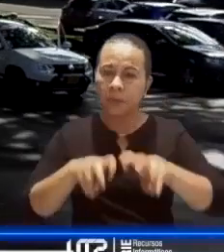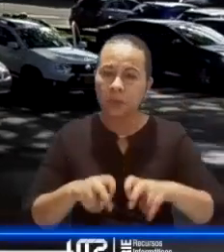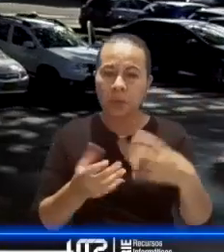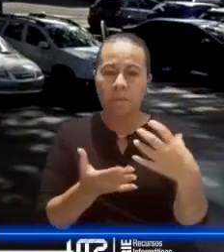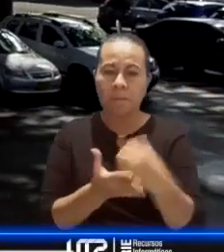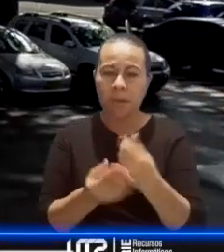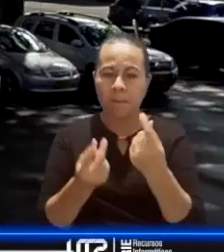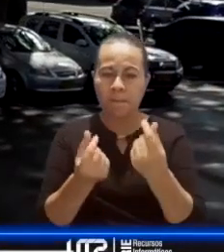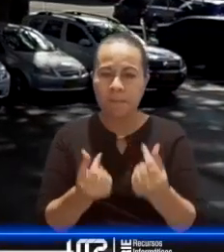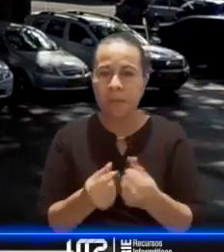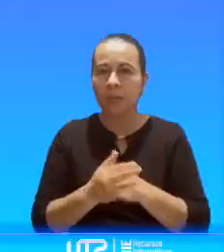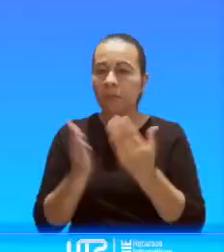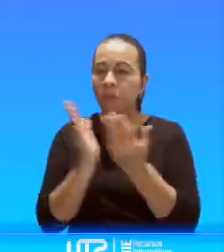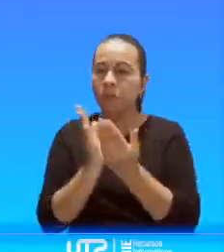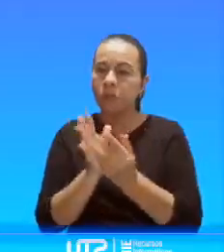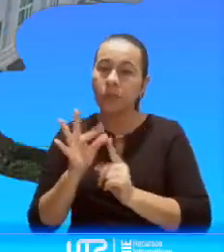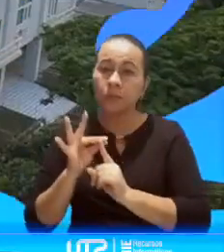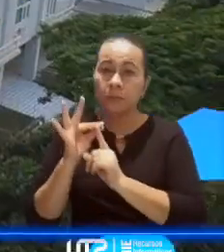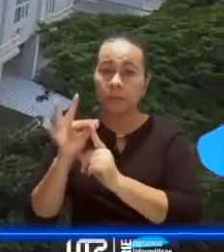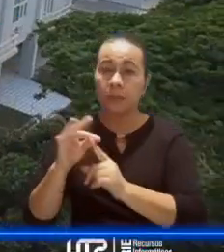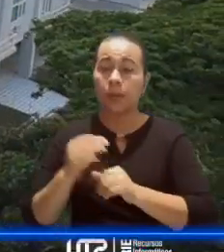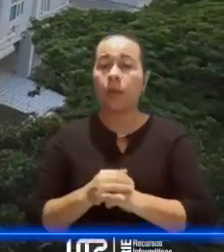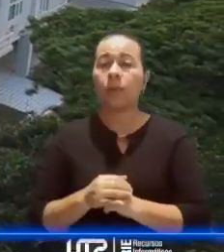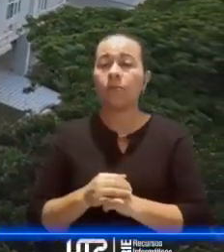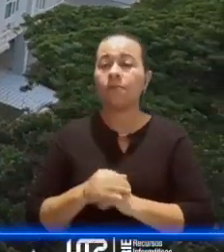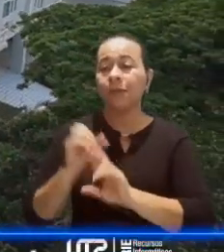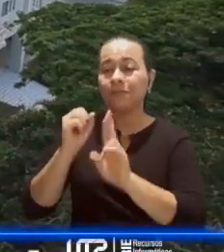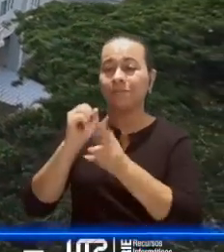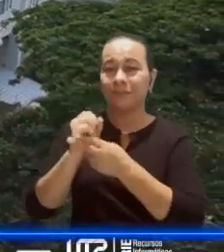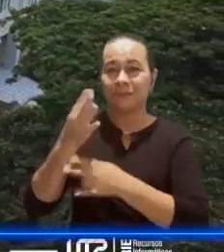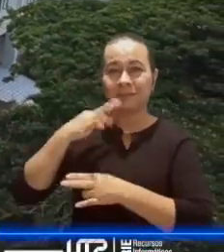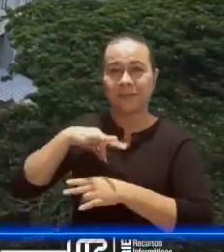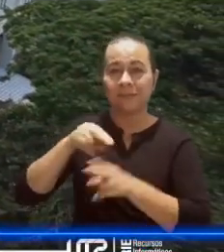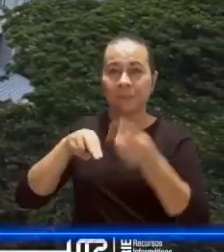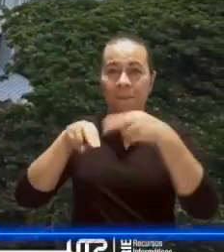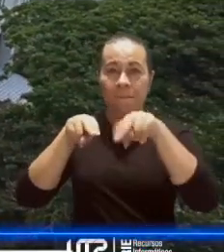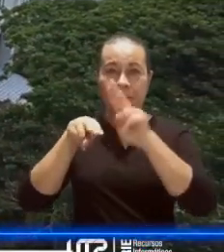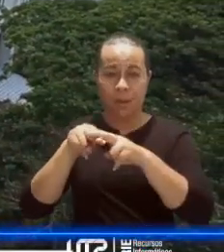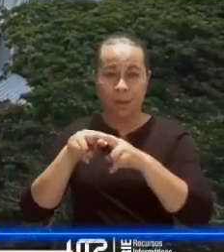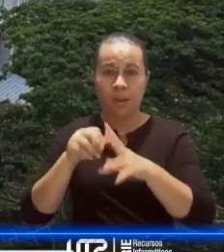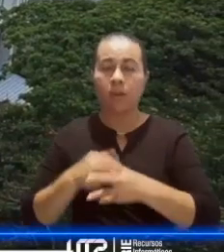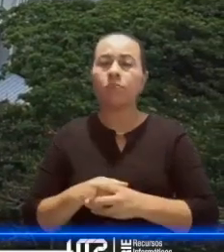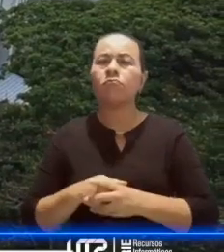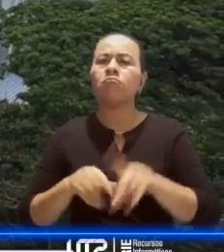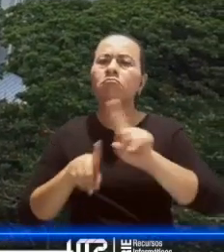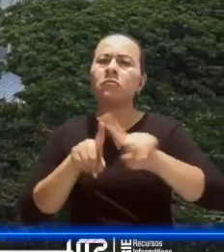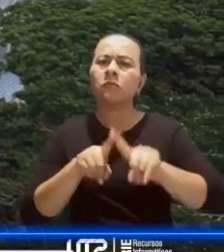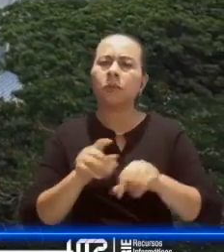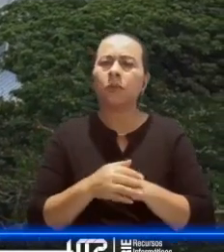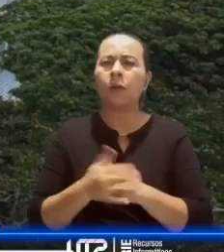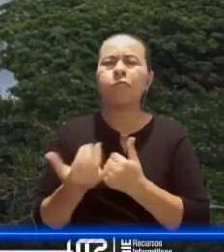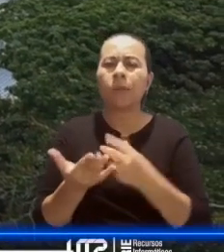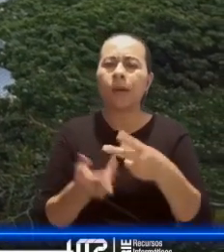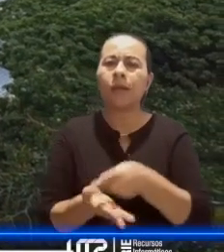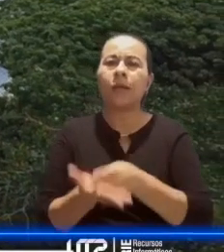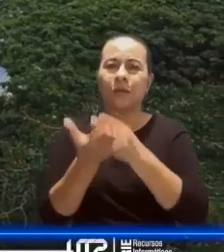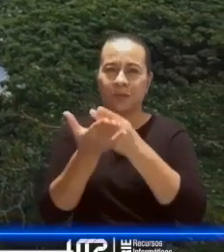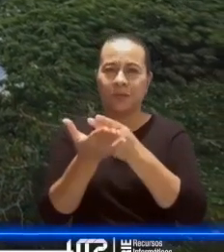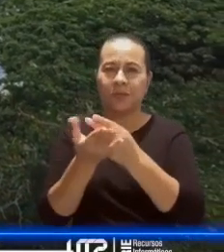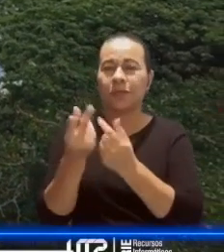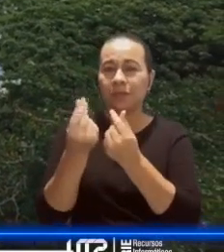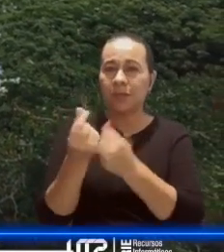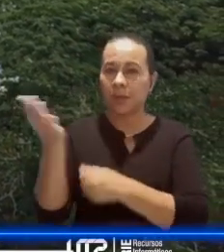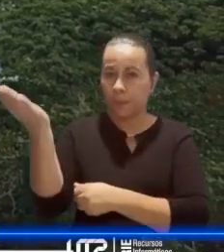servicios de investigación y extensión, los recursos de capital en los que se proyectan los rendimientos financieros, la recuperación de cuotas